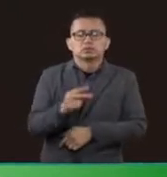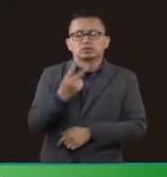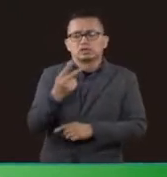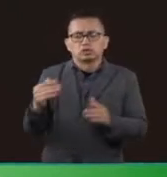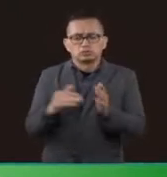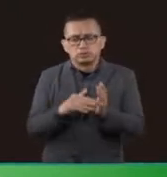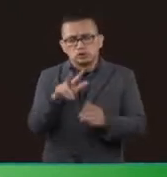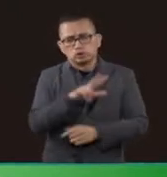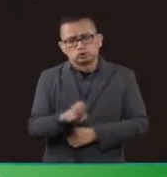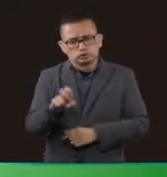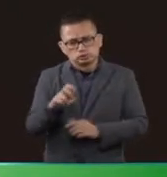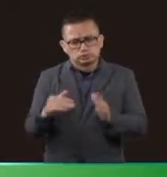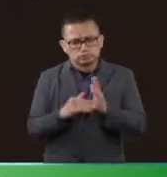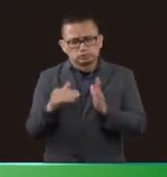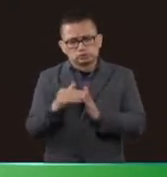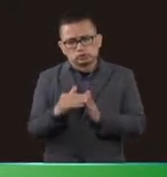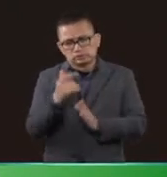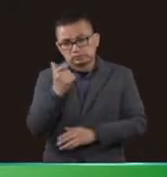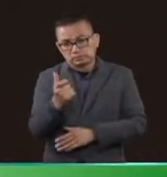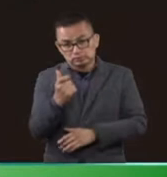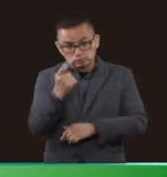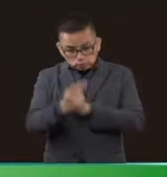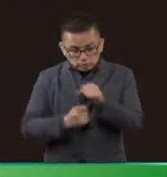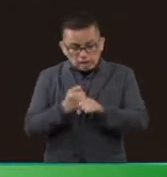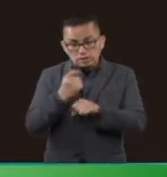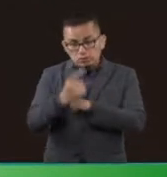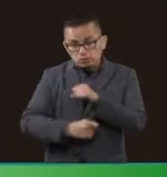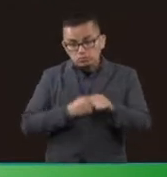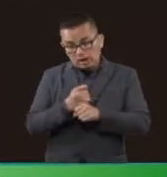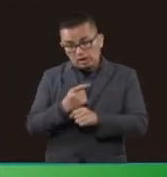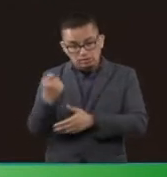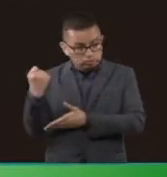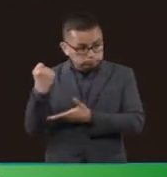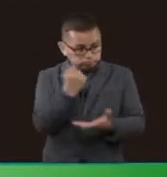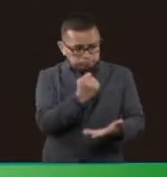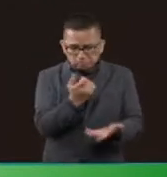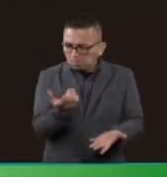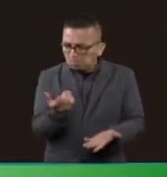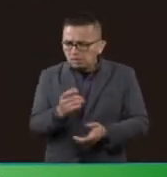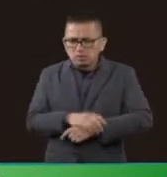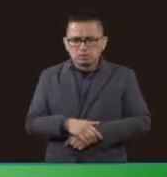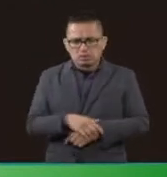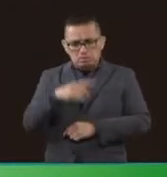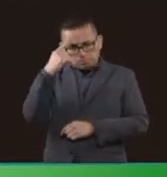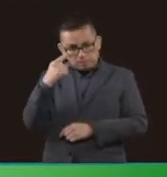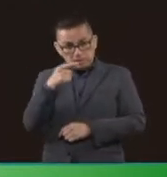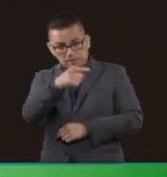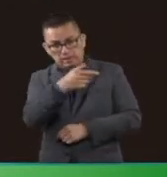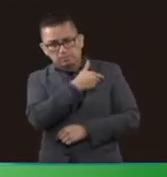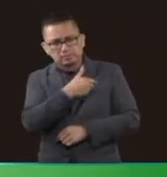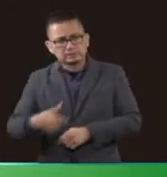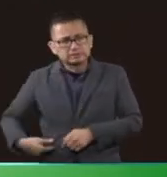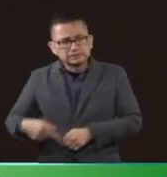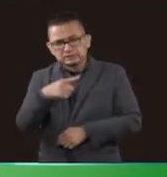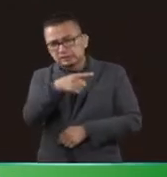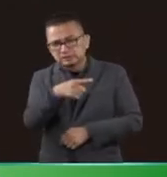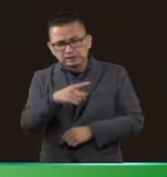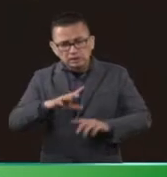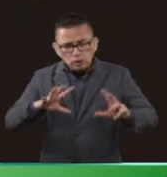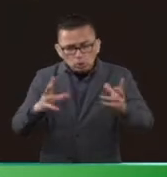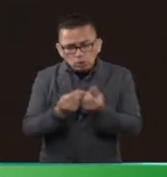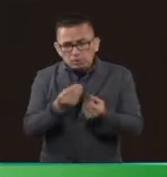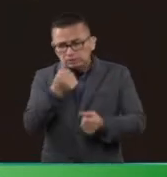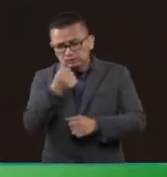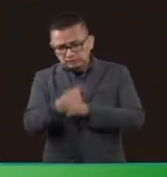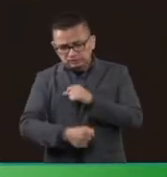millones de pesos al año lo que durante el sexenio de nuestra presidenta actual arrojaría la cantidad de